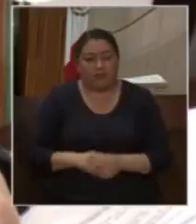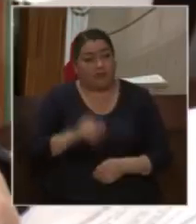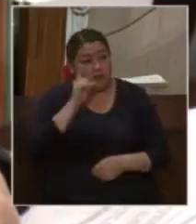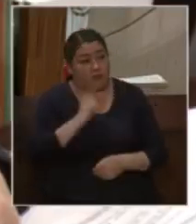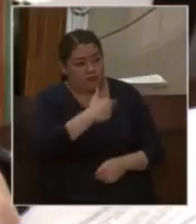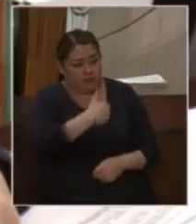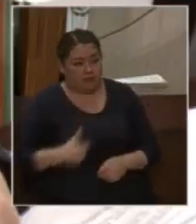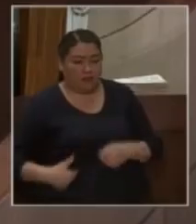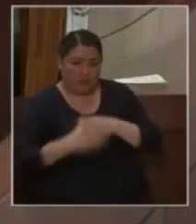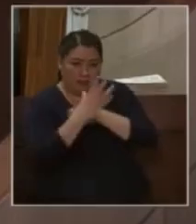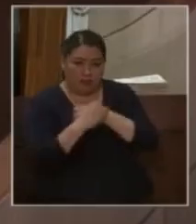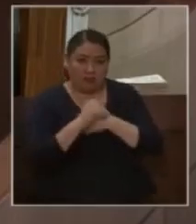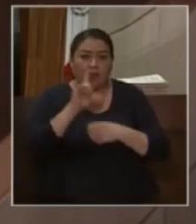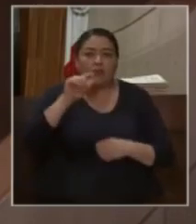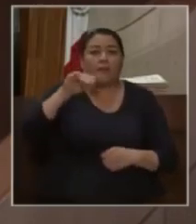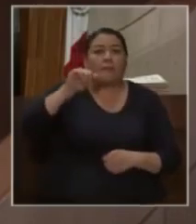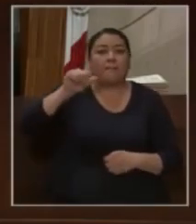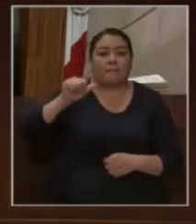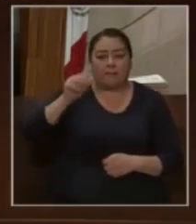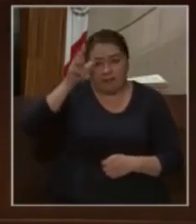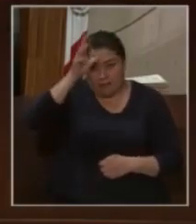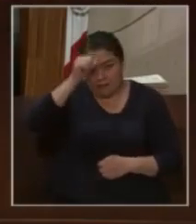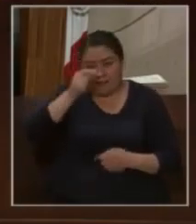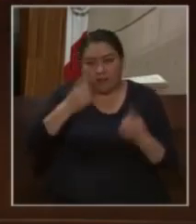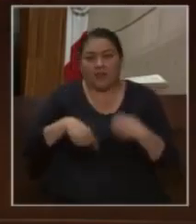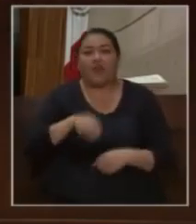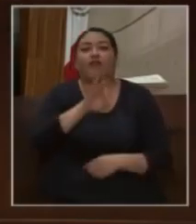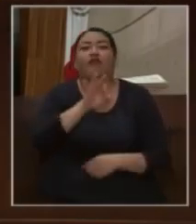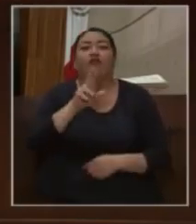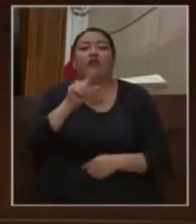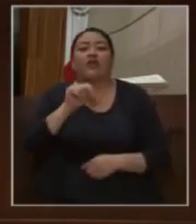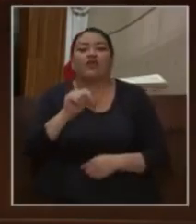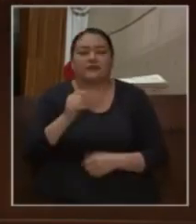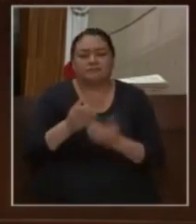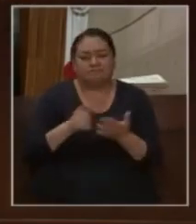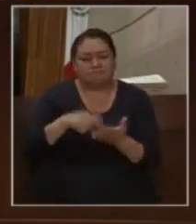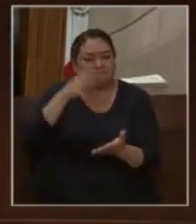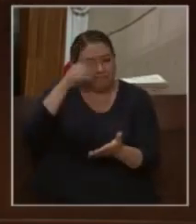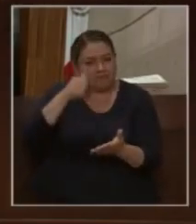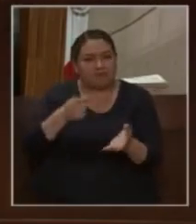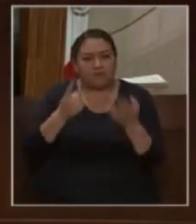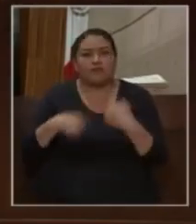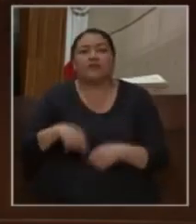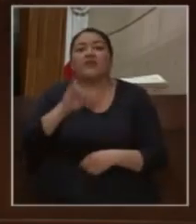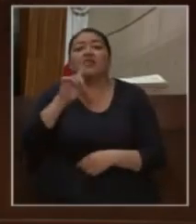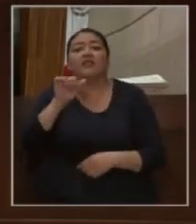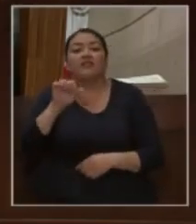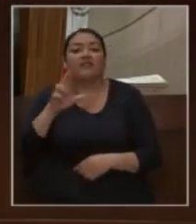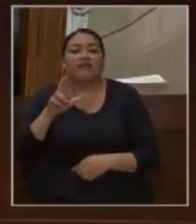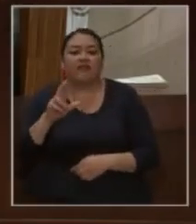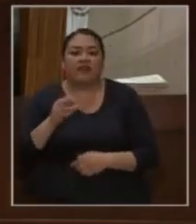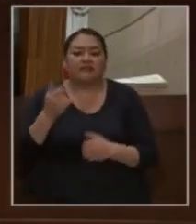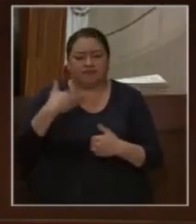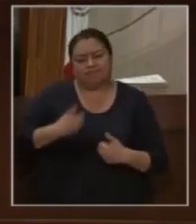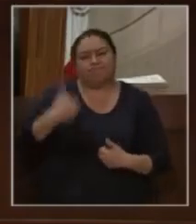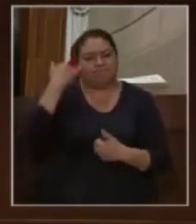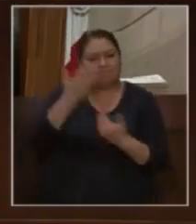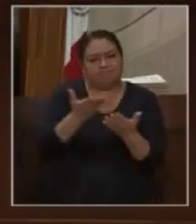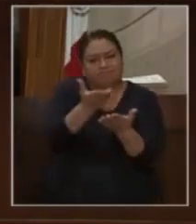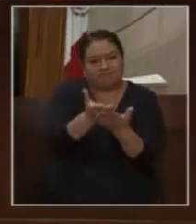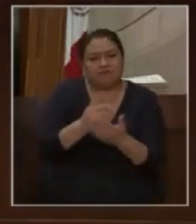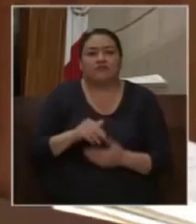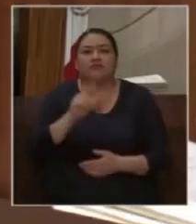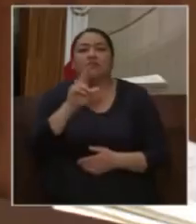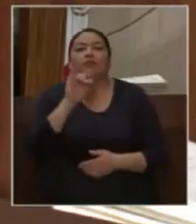autorización, magistrada presidenta, magistrado Felipe de la Mata Pisaña. A favor. Magistrado Felipe Alfredo Fuentes Con el Barrera. proyecto. Magistrado Andalfer Infante González. Con mi propuesta.